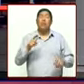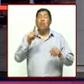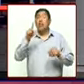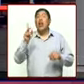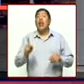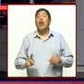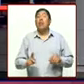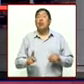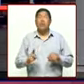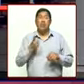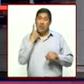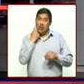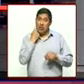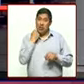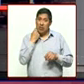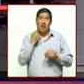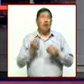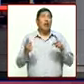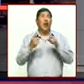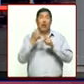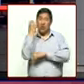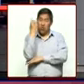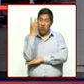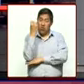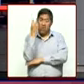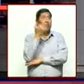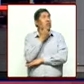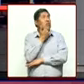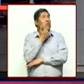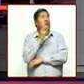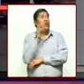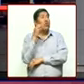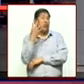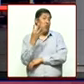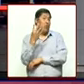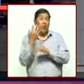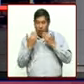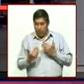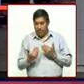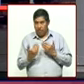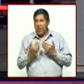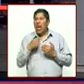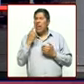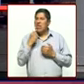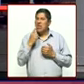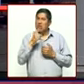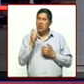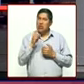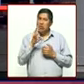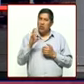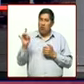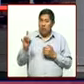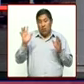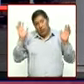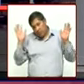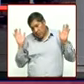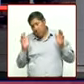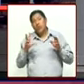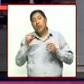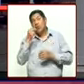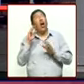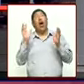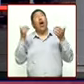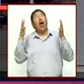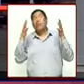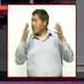Paz hemos estado así estos días hasta el mediodía aproximadamente con 204. Ahora dicen que están en 178, pero por favor no nos